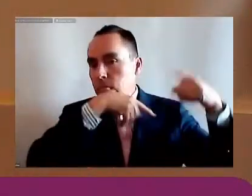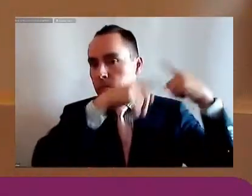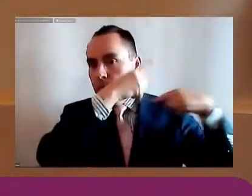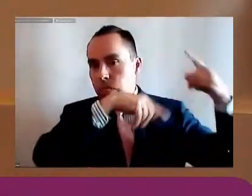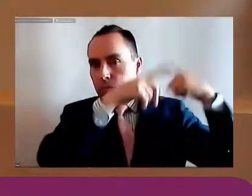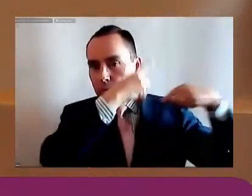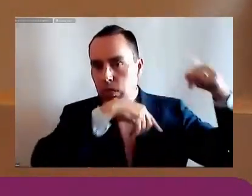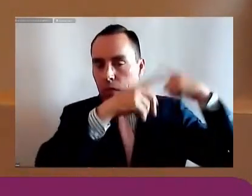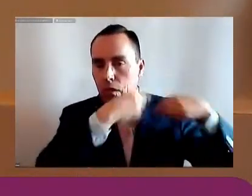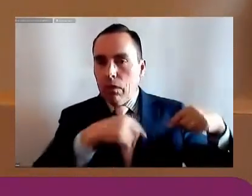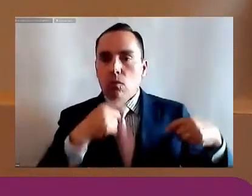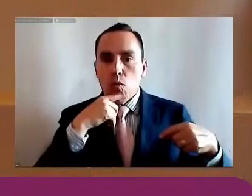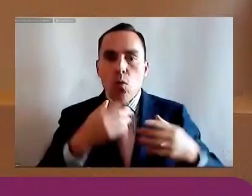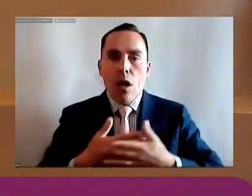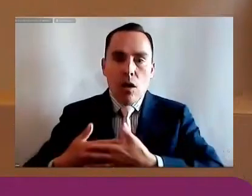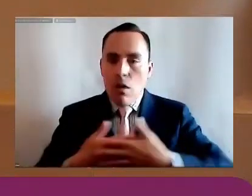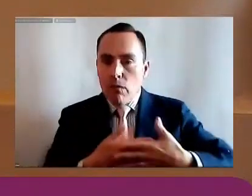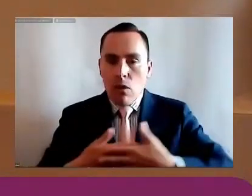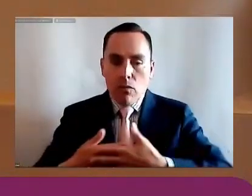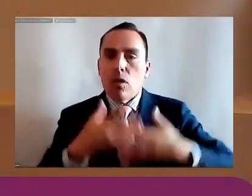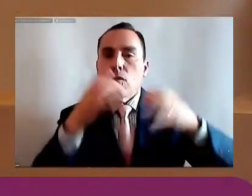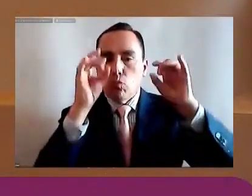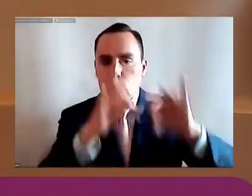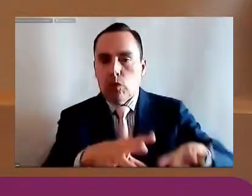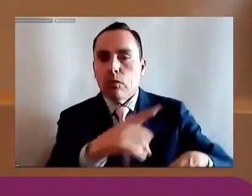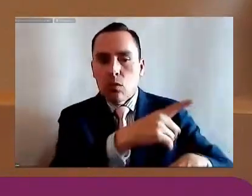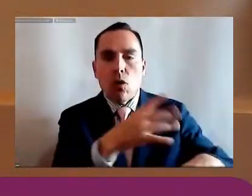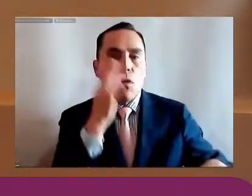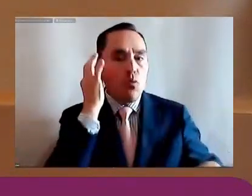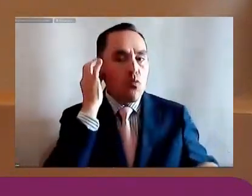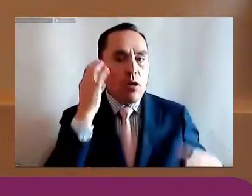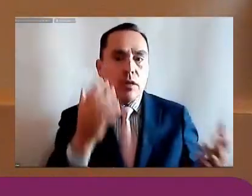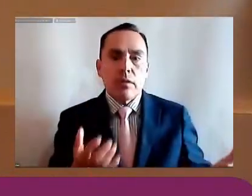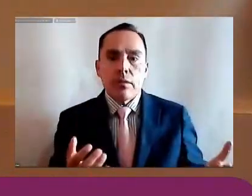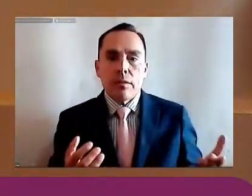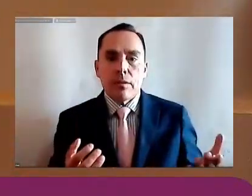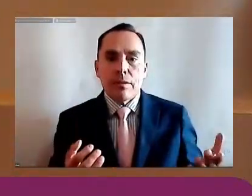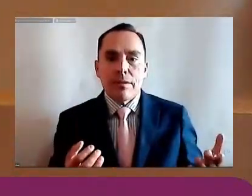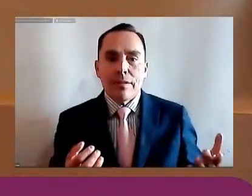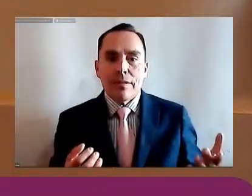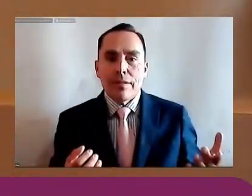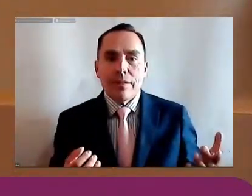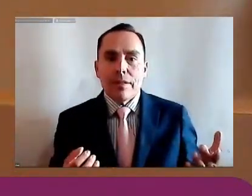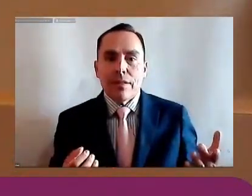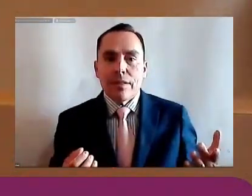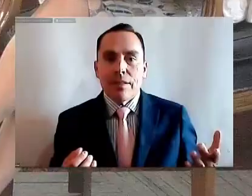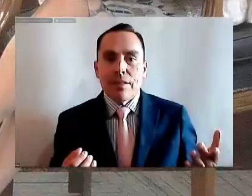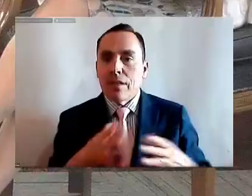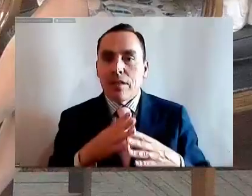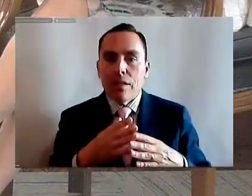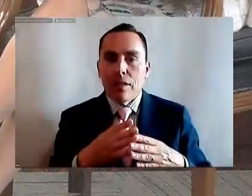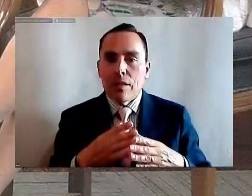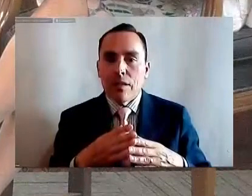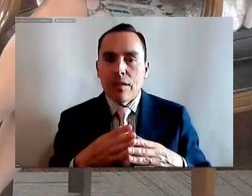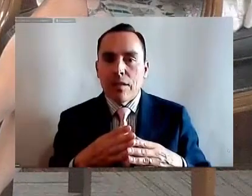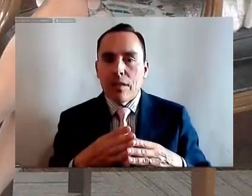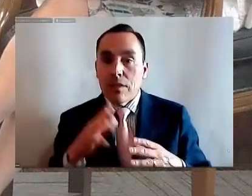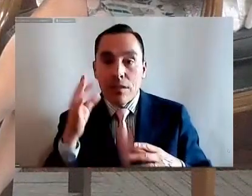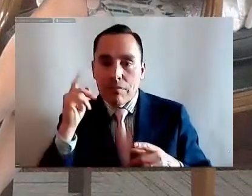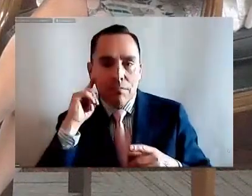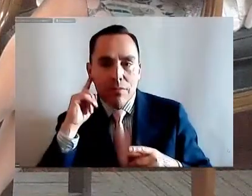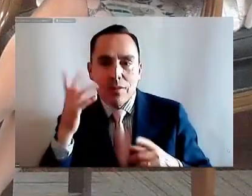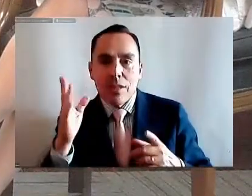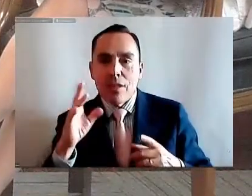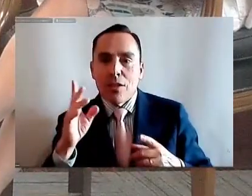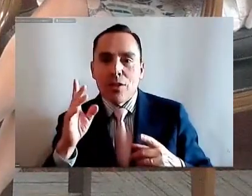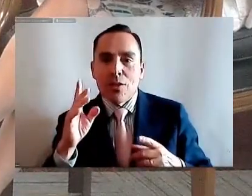bebé, no por la mujer. ¿O por los empresarios, como tú dices? No, eso no se deja, de eso no, yo creo que no hay conciencia. Eso lo dices tú en